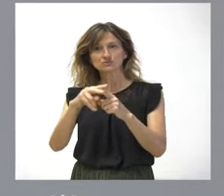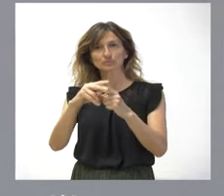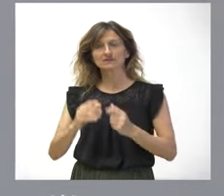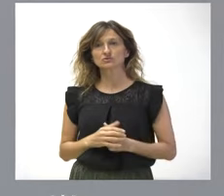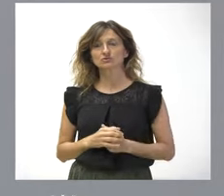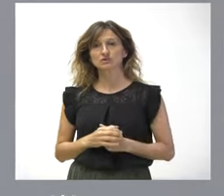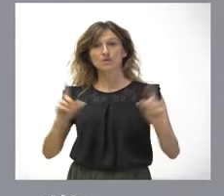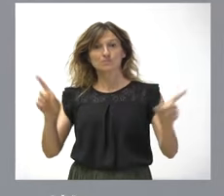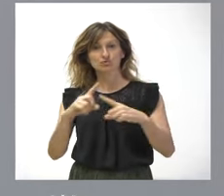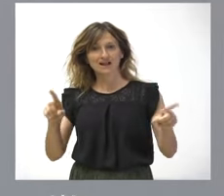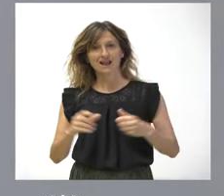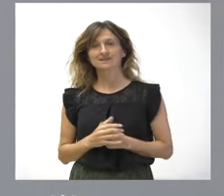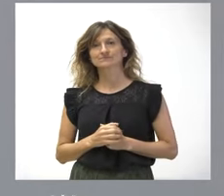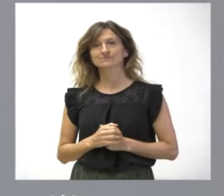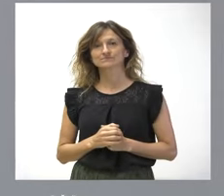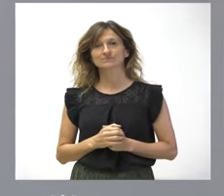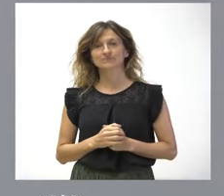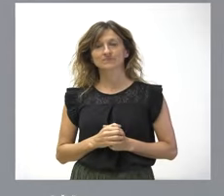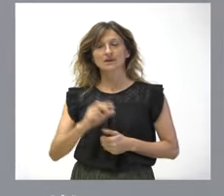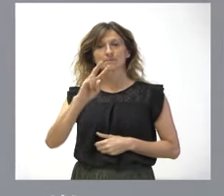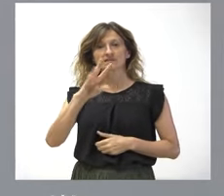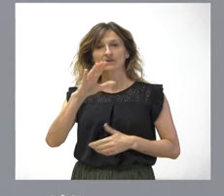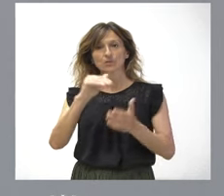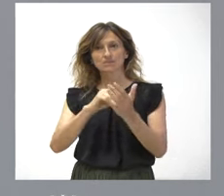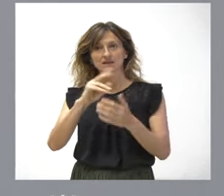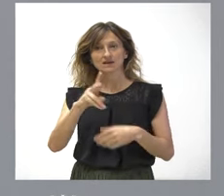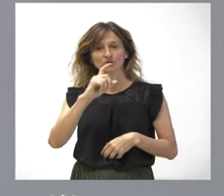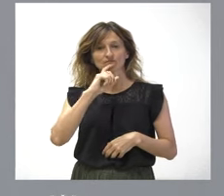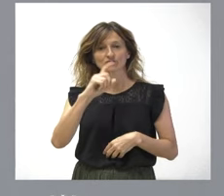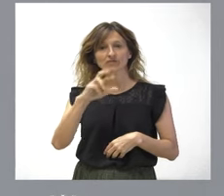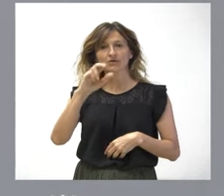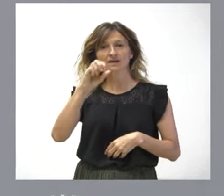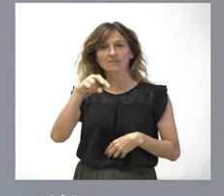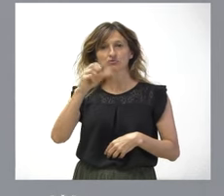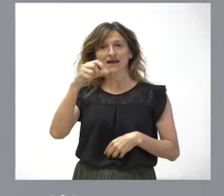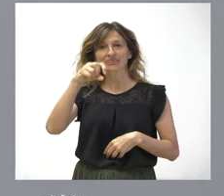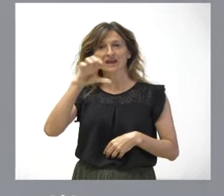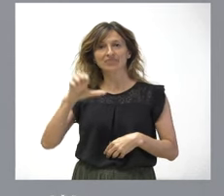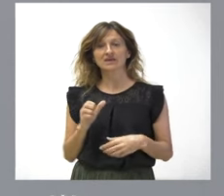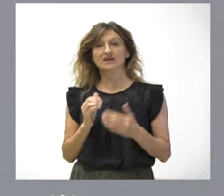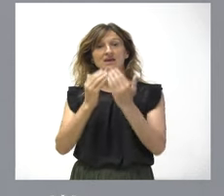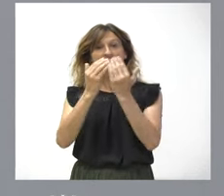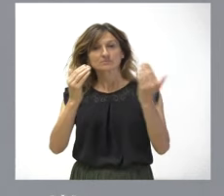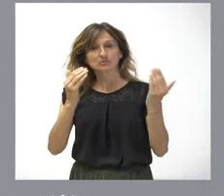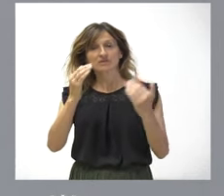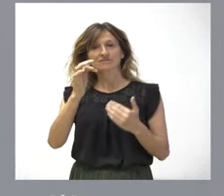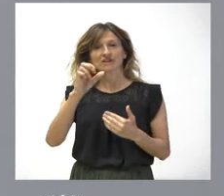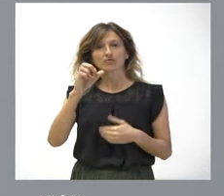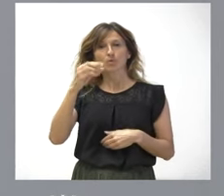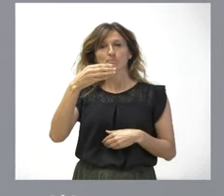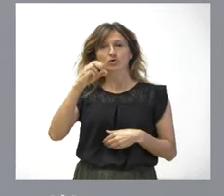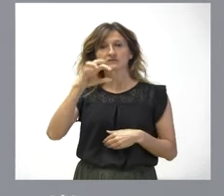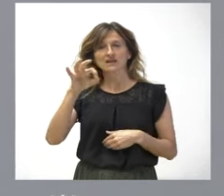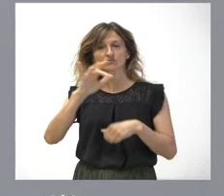instrumentos musicales naturalmente 25,000 para la fundación Ramos Andrade para el desarrollo de la exposición Fernando Botero sensualidad